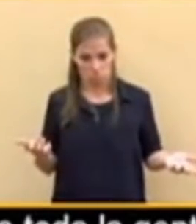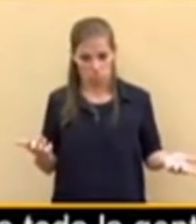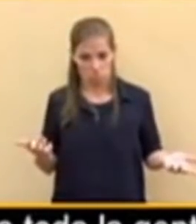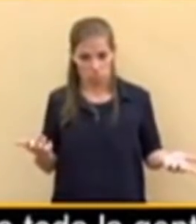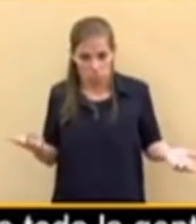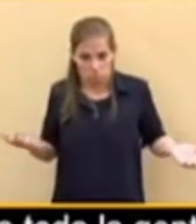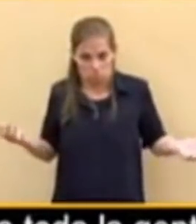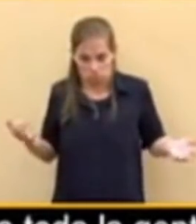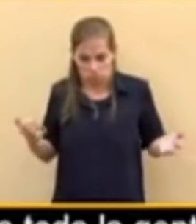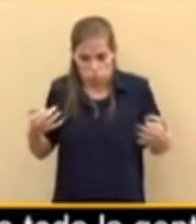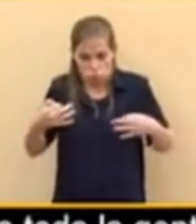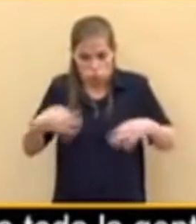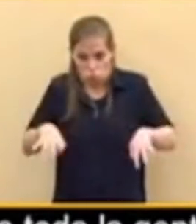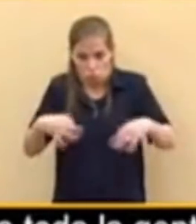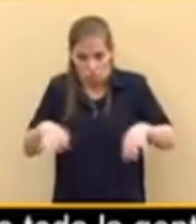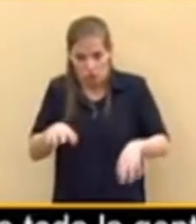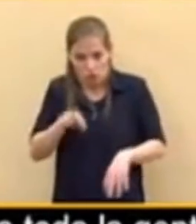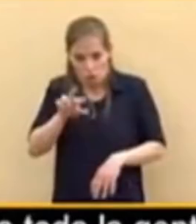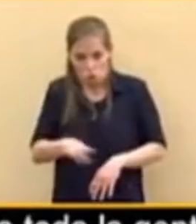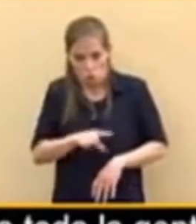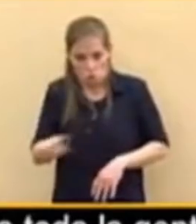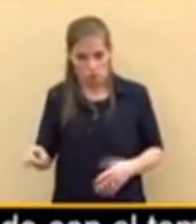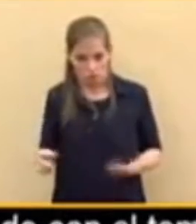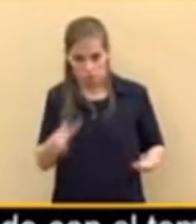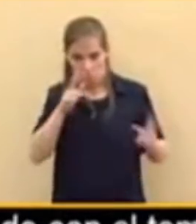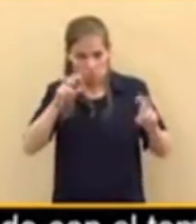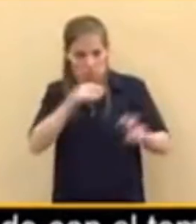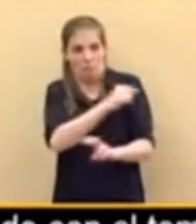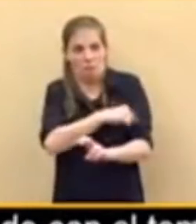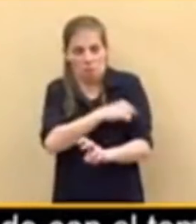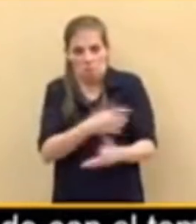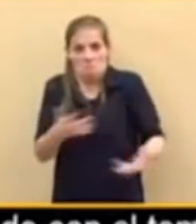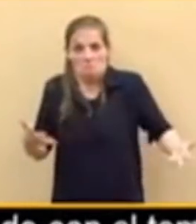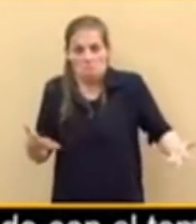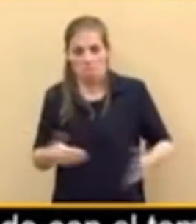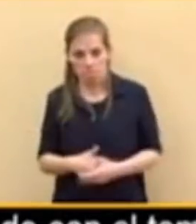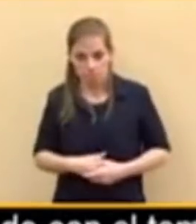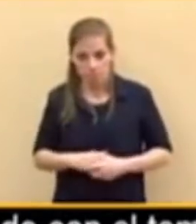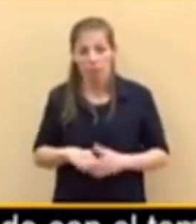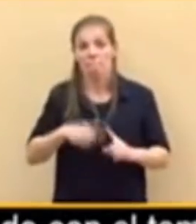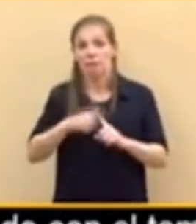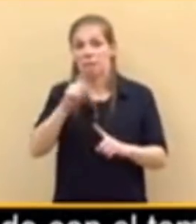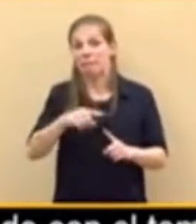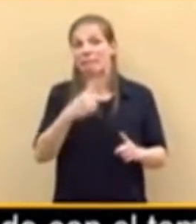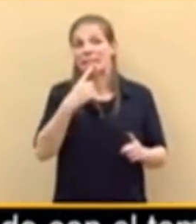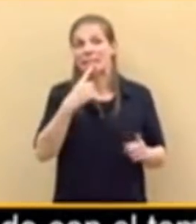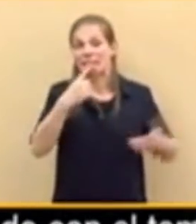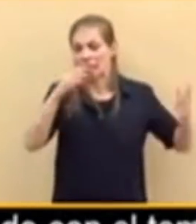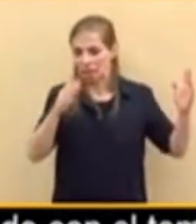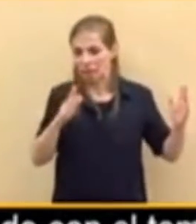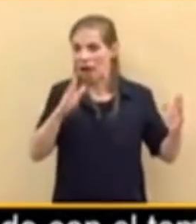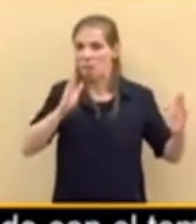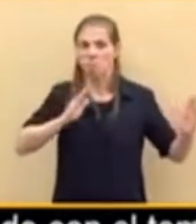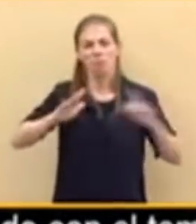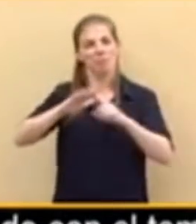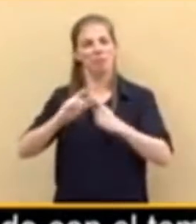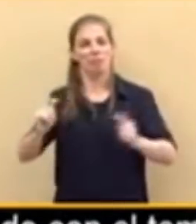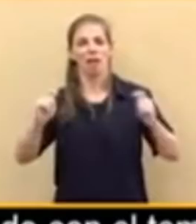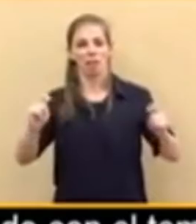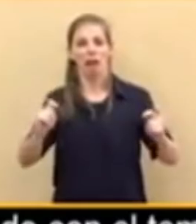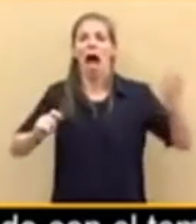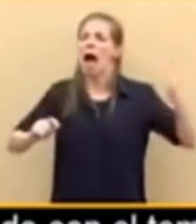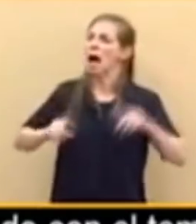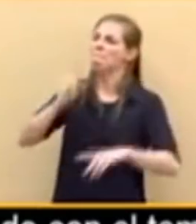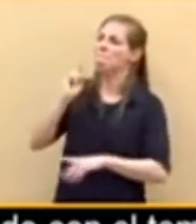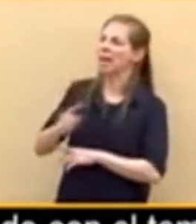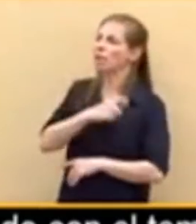con el estado de alarma, dicen, no, lo que decida el comité de expertos, lo que decían los expertos, decía otro día la portada del Gobierno. ¿Pero qué expertos? Pero si quedamos en que no